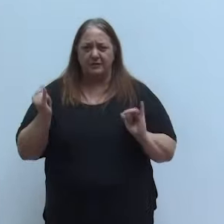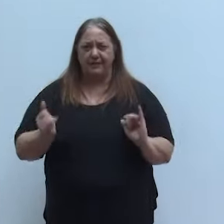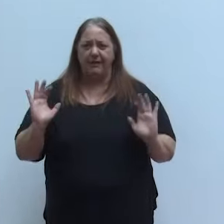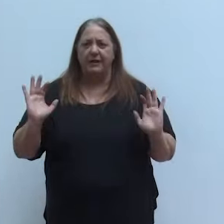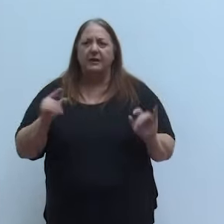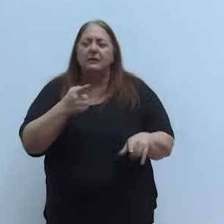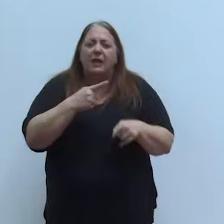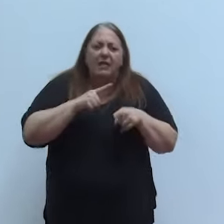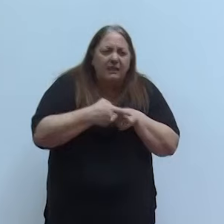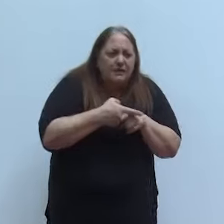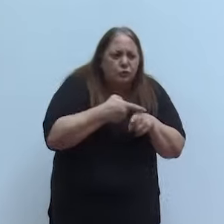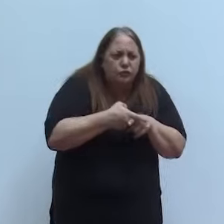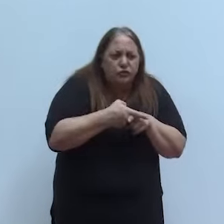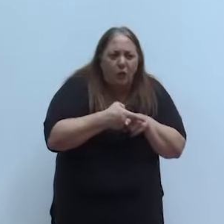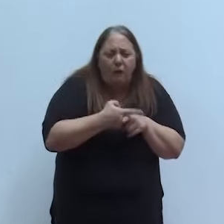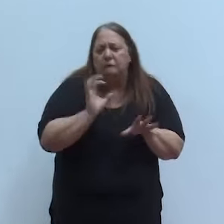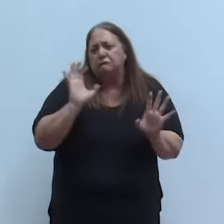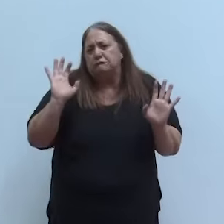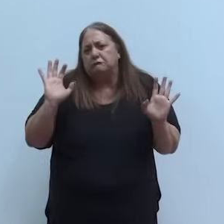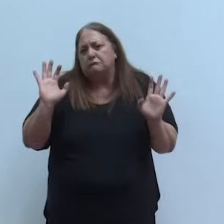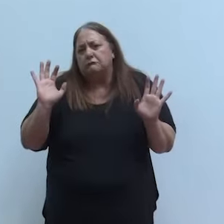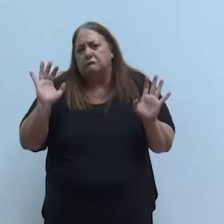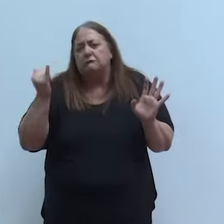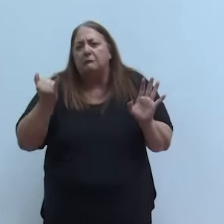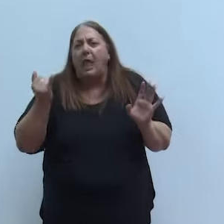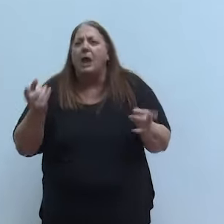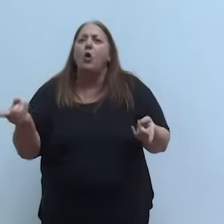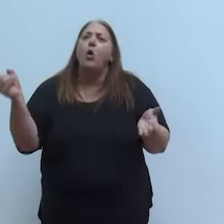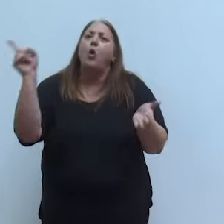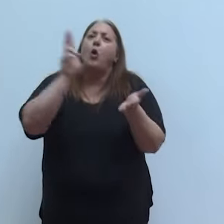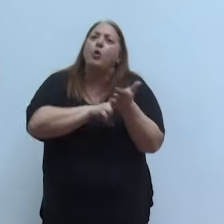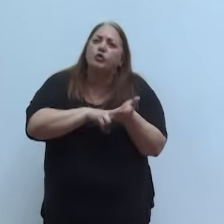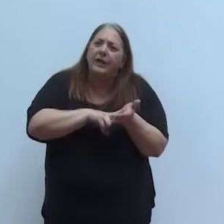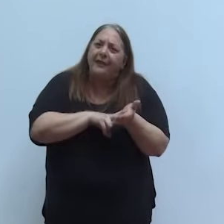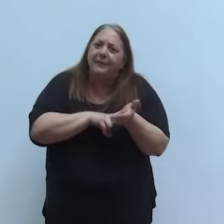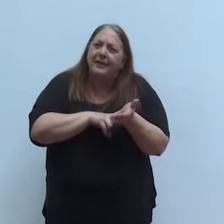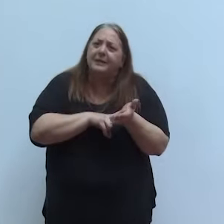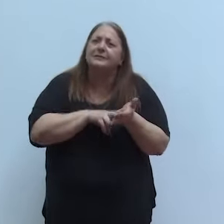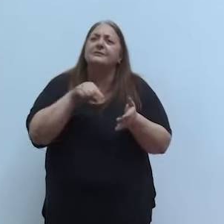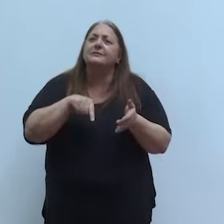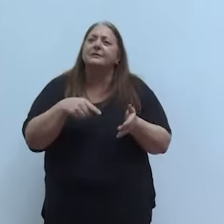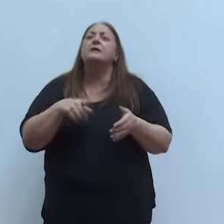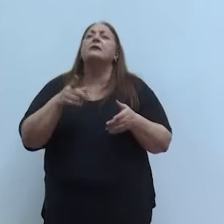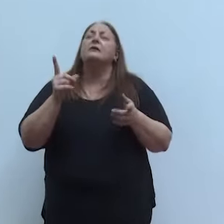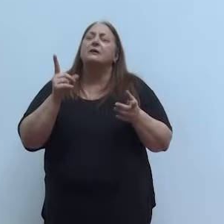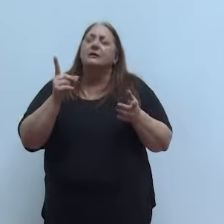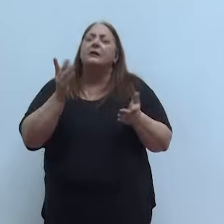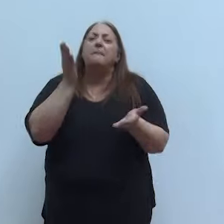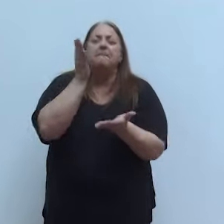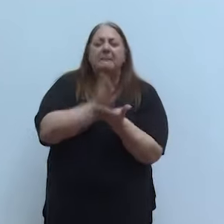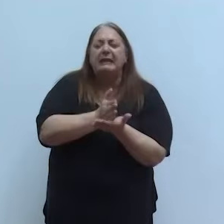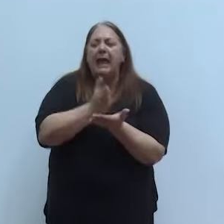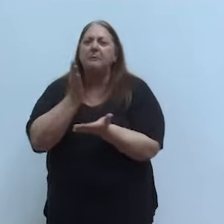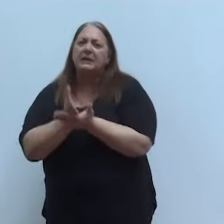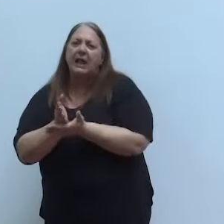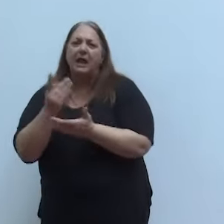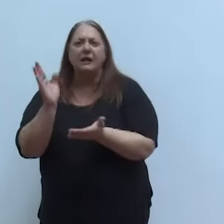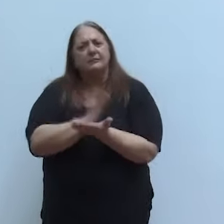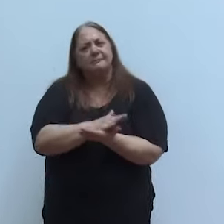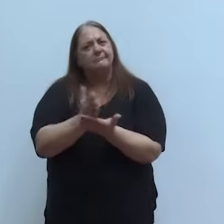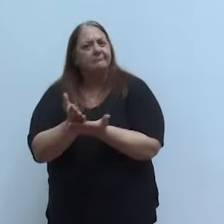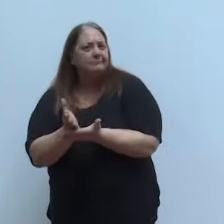no estaba del todo cerrada porque estaba de vuelta como como en el otro pero ahora sí polarizado miti y miti sea la mitad